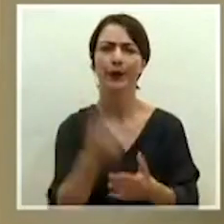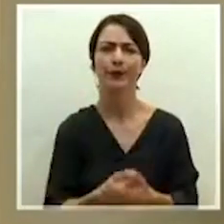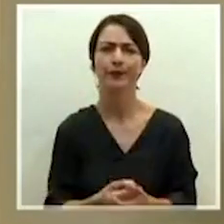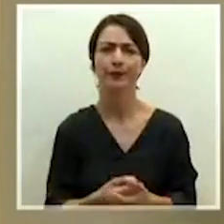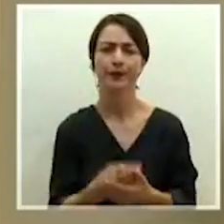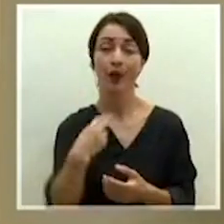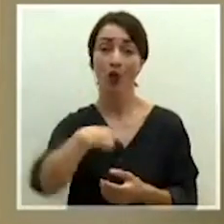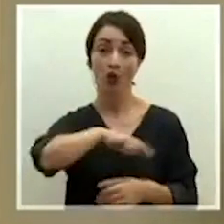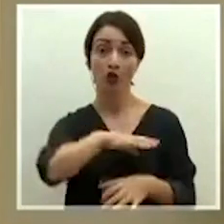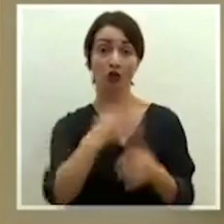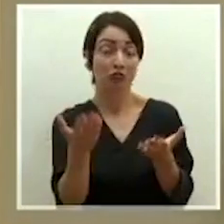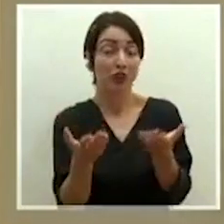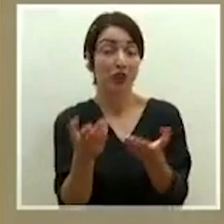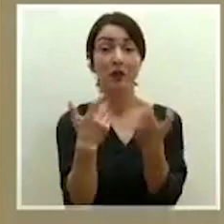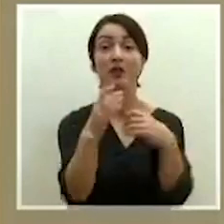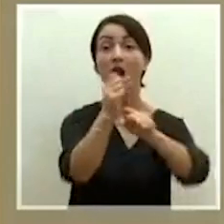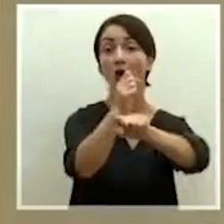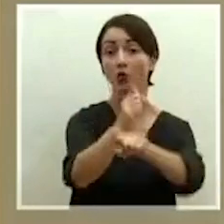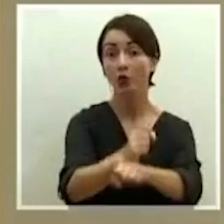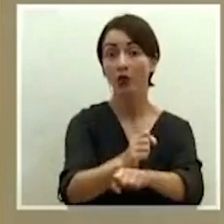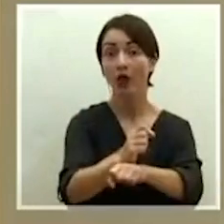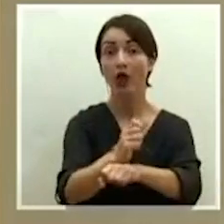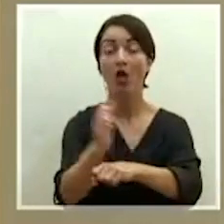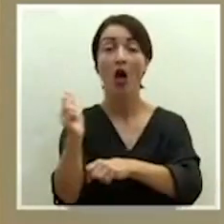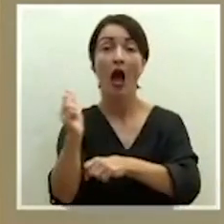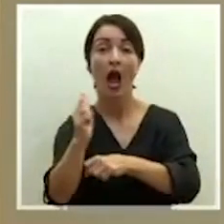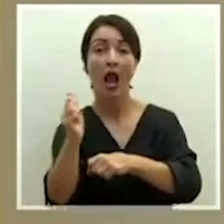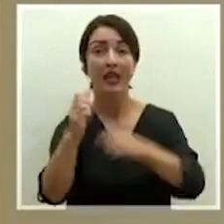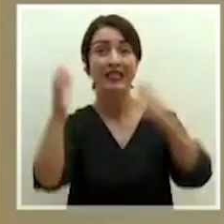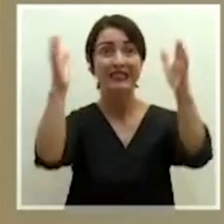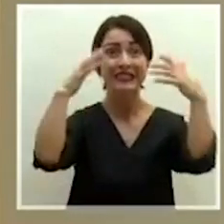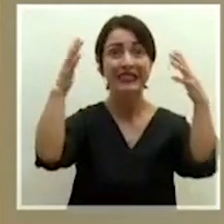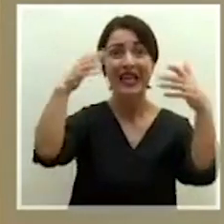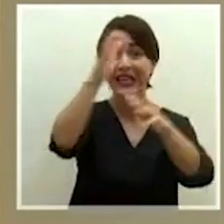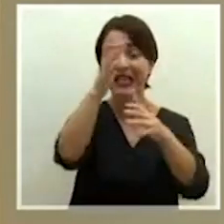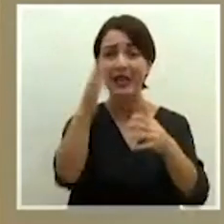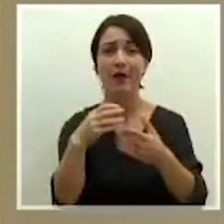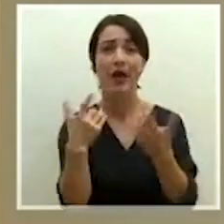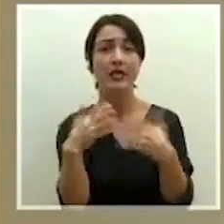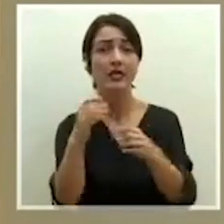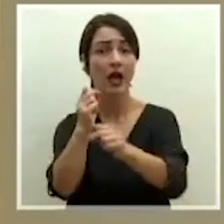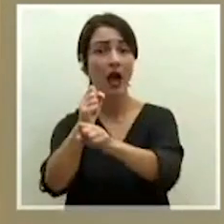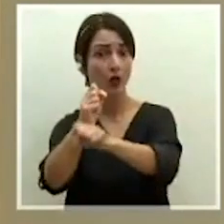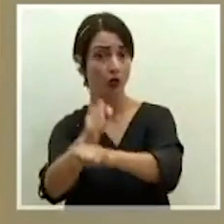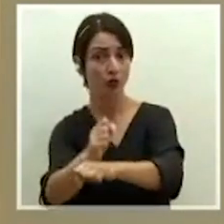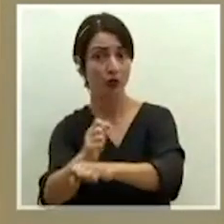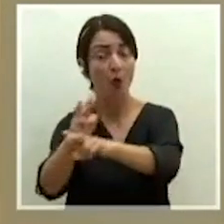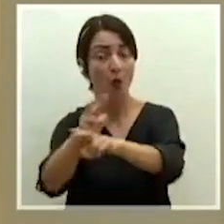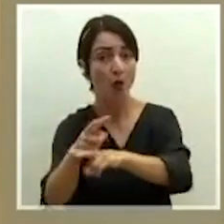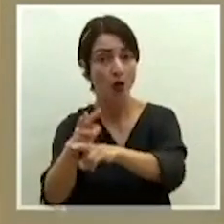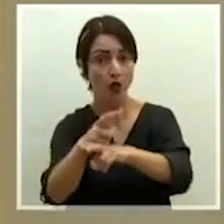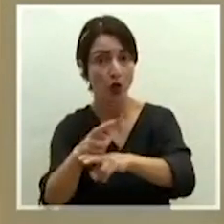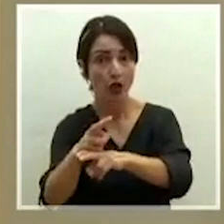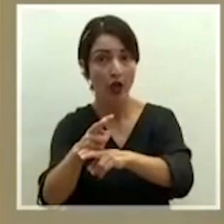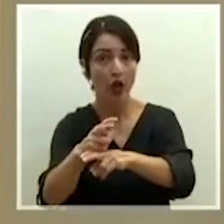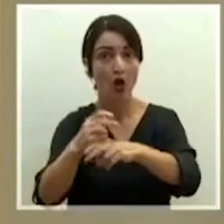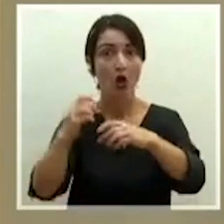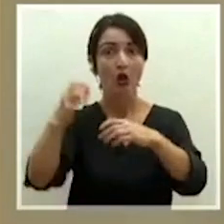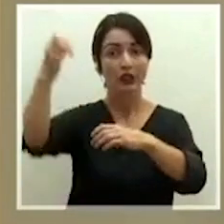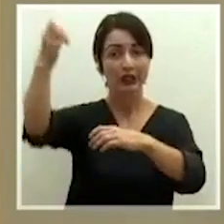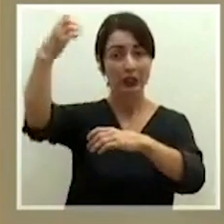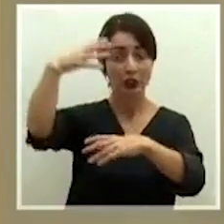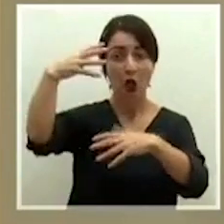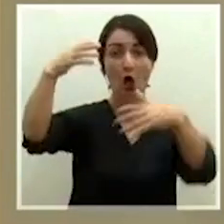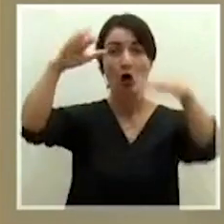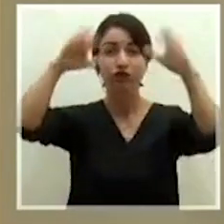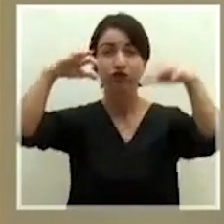Estamos acostumbrados a manejar las alertas hidrometeorológicas y estamos acostumbrados al monitoreo del clima, del